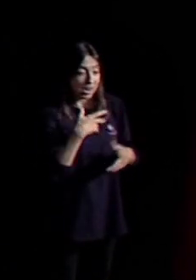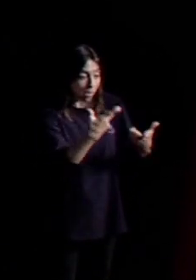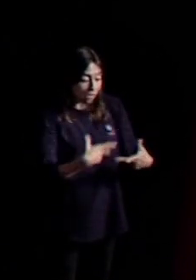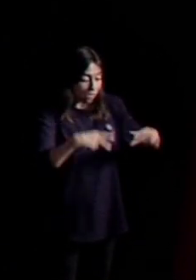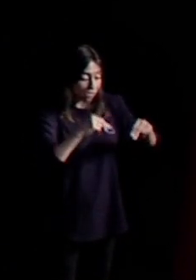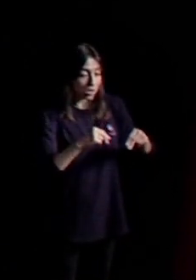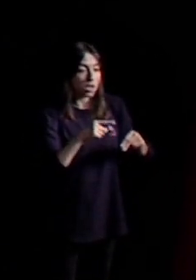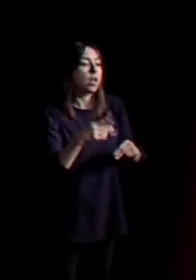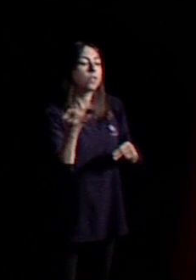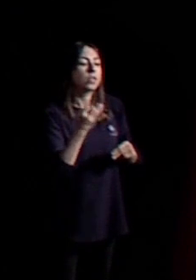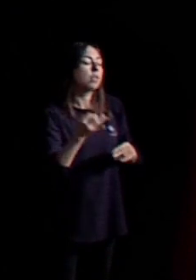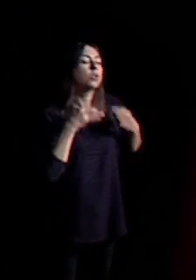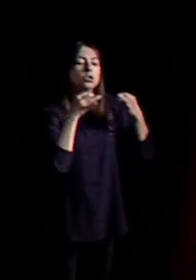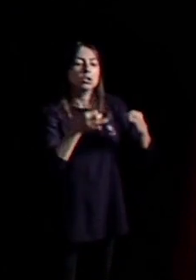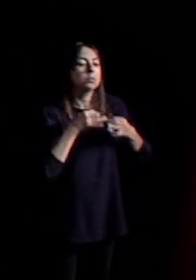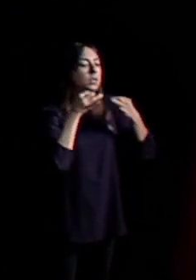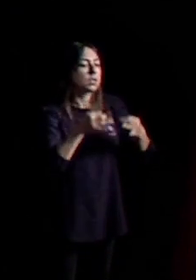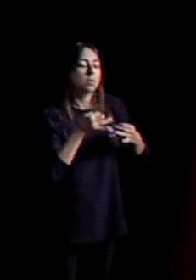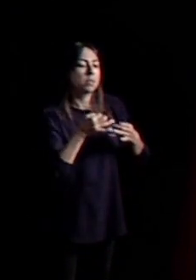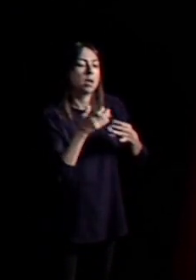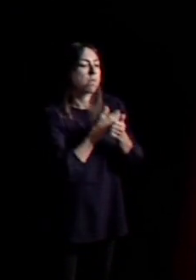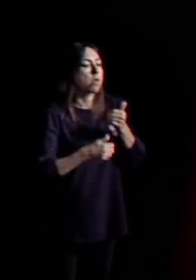que siempre ser abanderados del respeto.